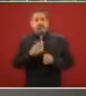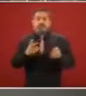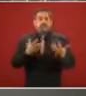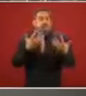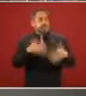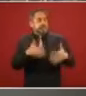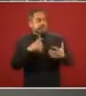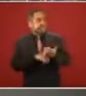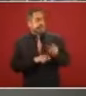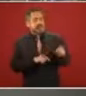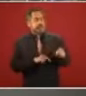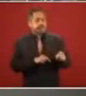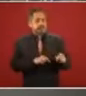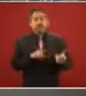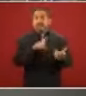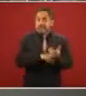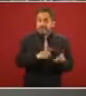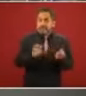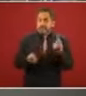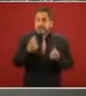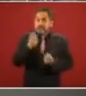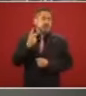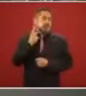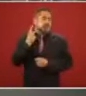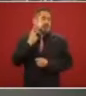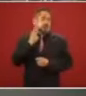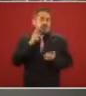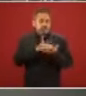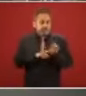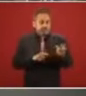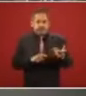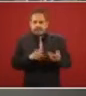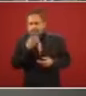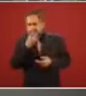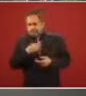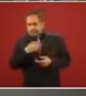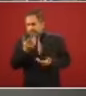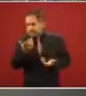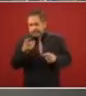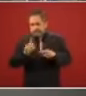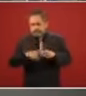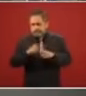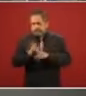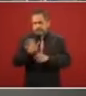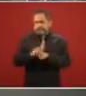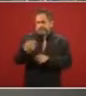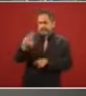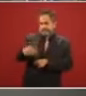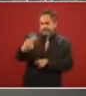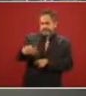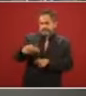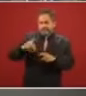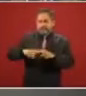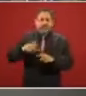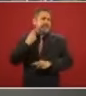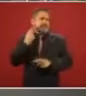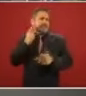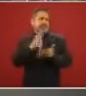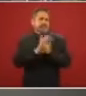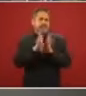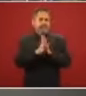y dijo que había políticos involucrados. ¿Podría decirnos qué políticos están involucrados con estas